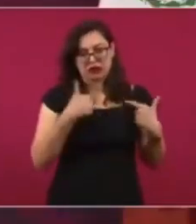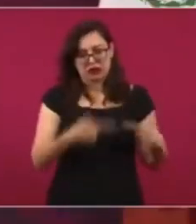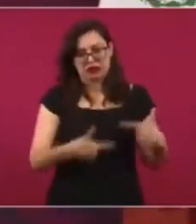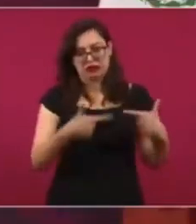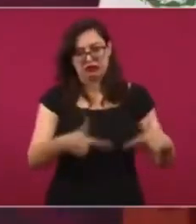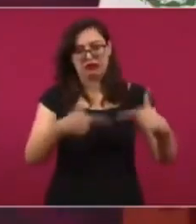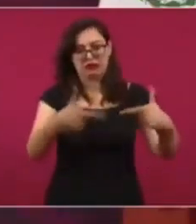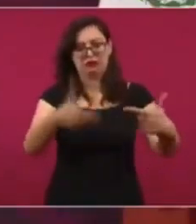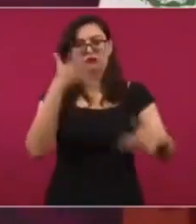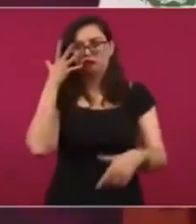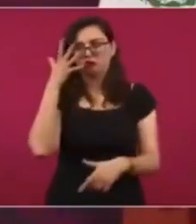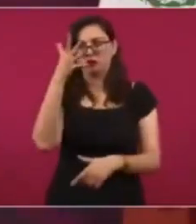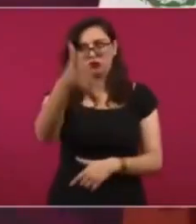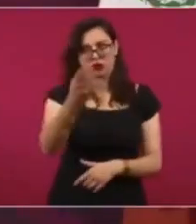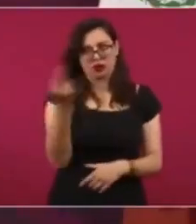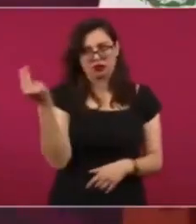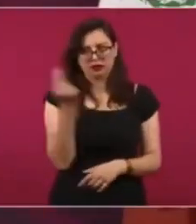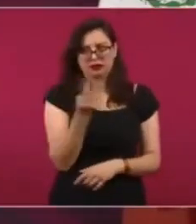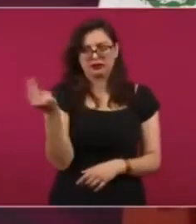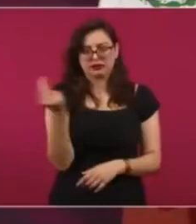para